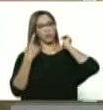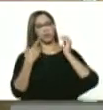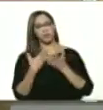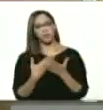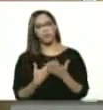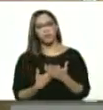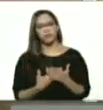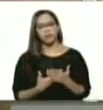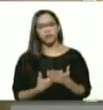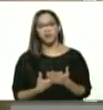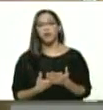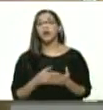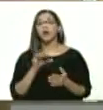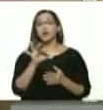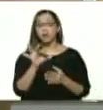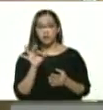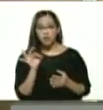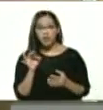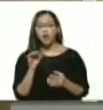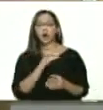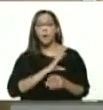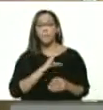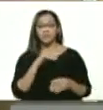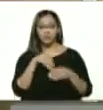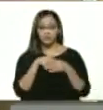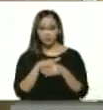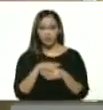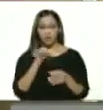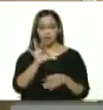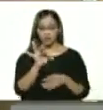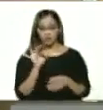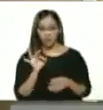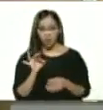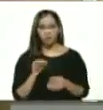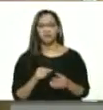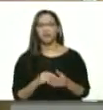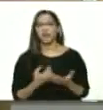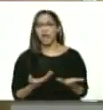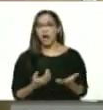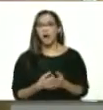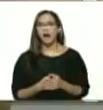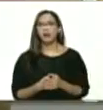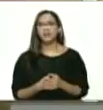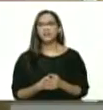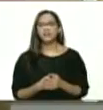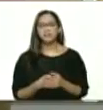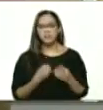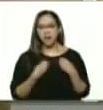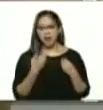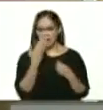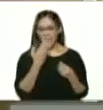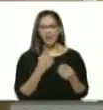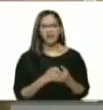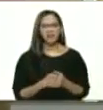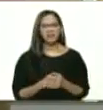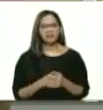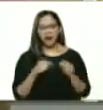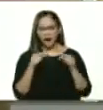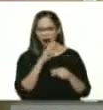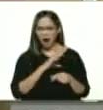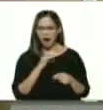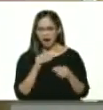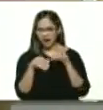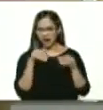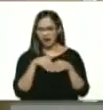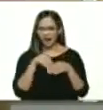eligiera una comisión electoral se eligió la comisión se designó una comisión electoral la cual también estoy yo al frente y esa comisión electoral